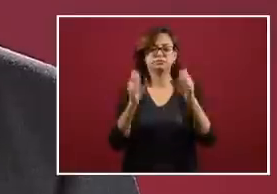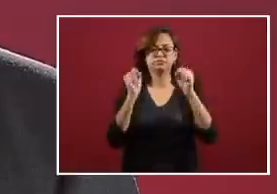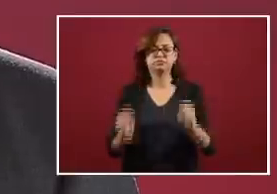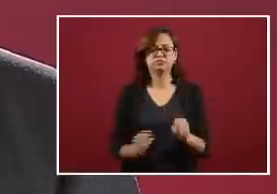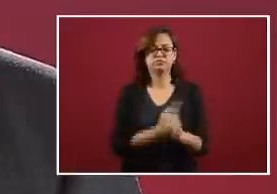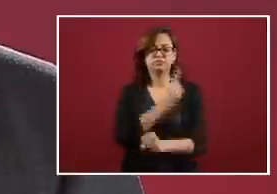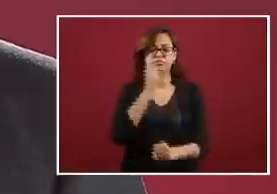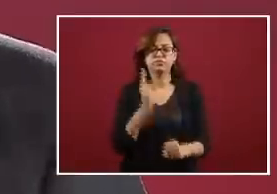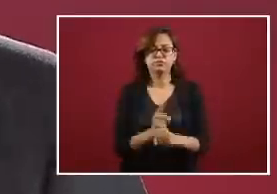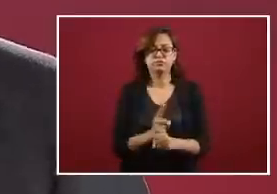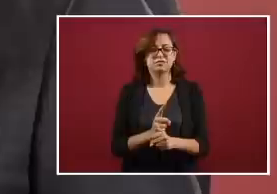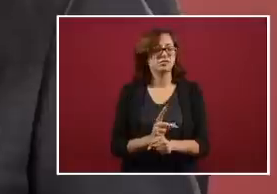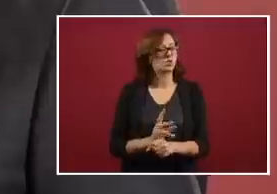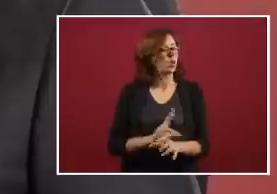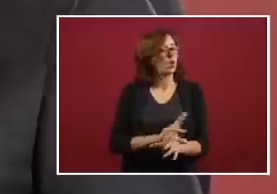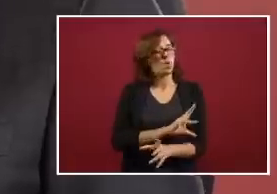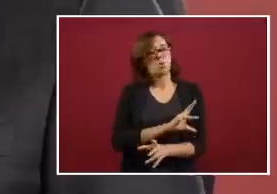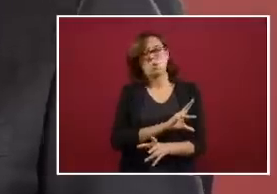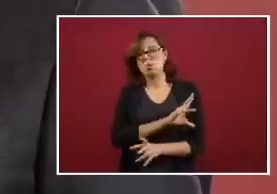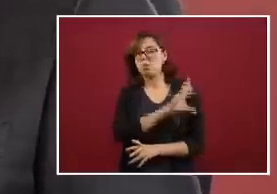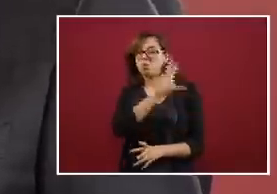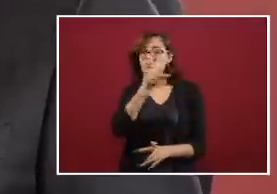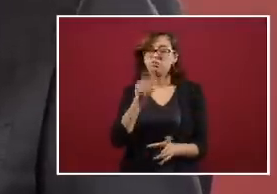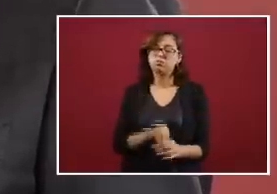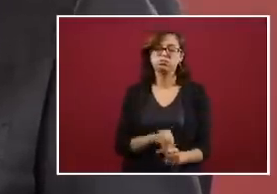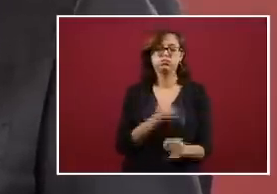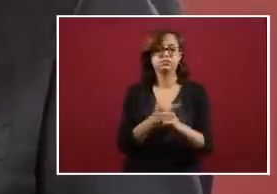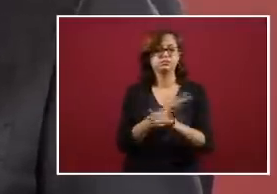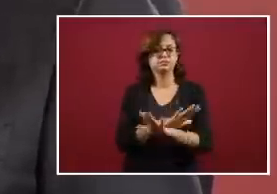pública, toda la información.